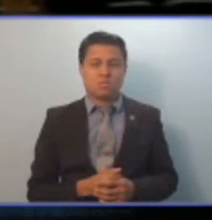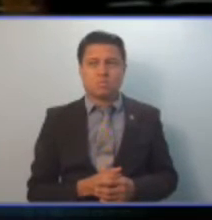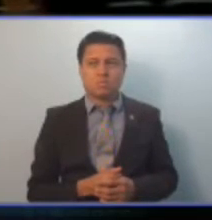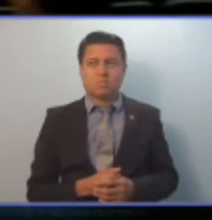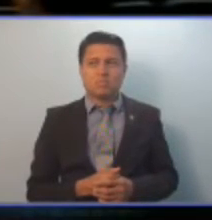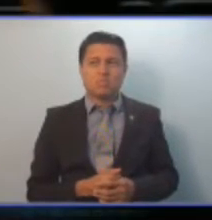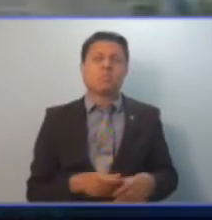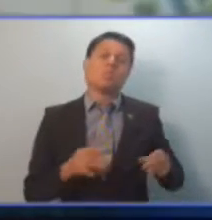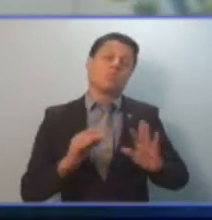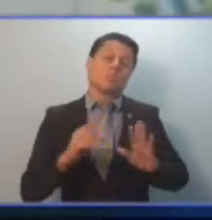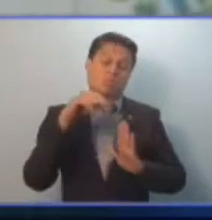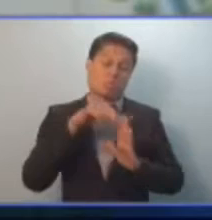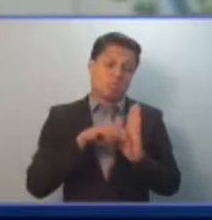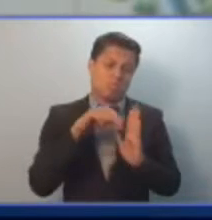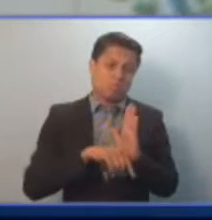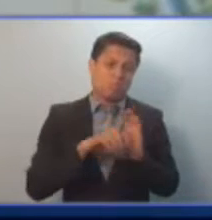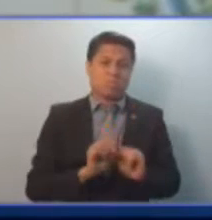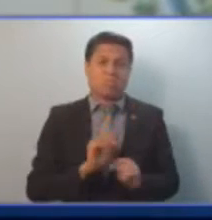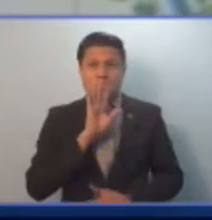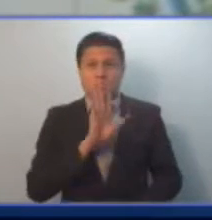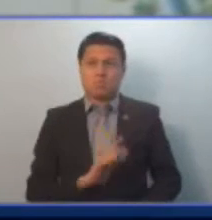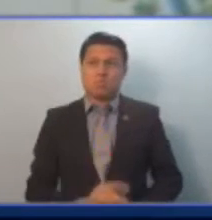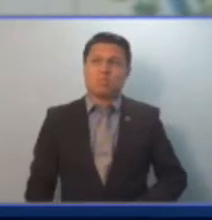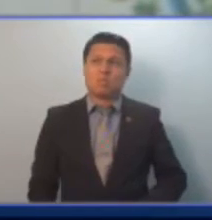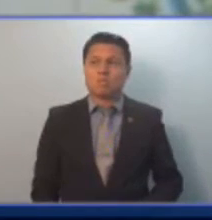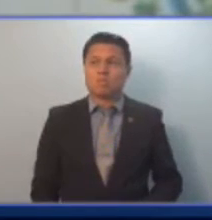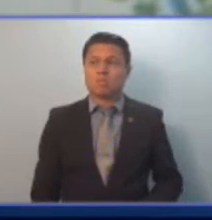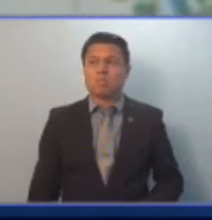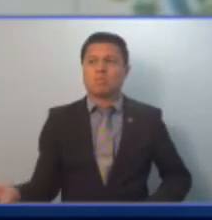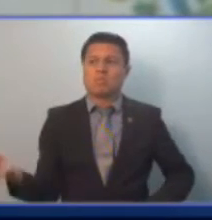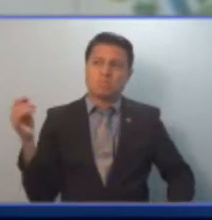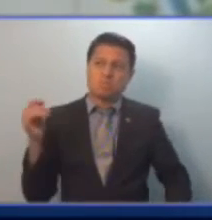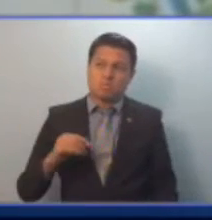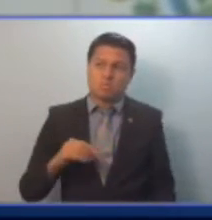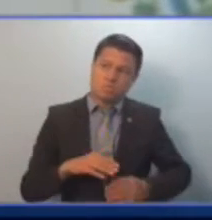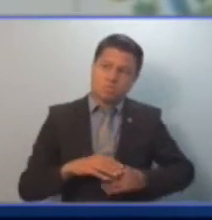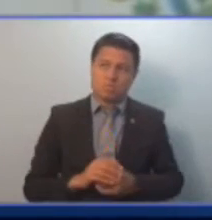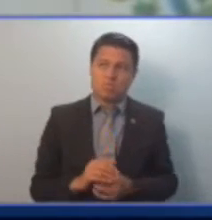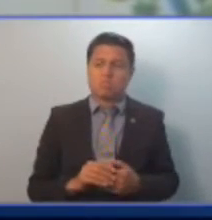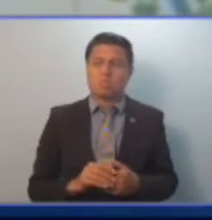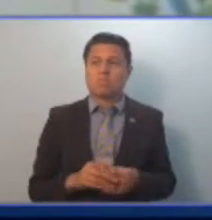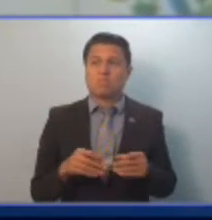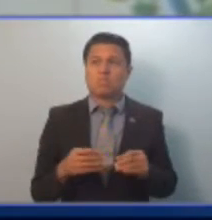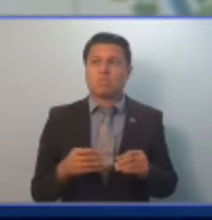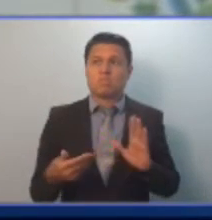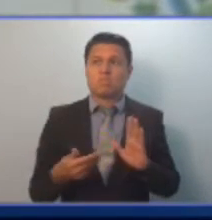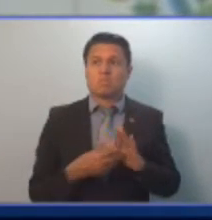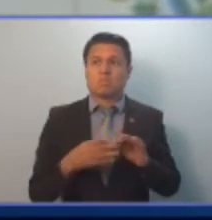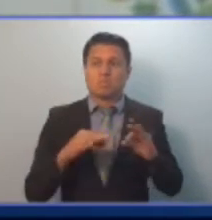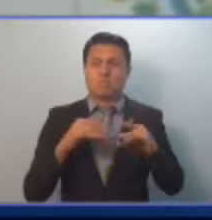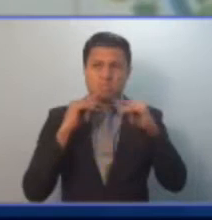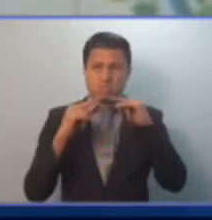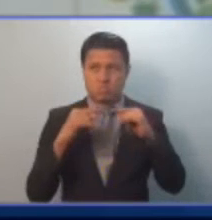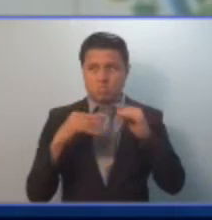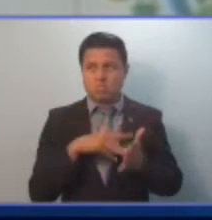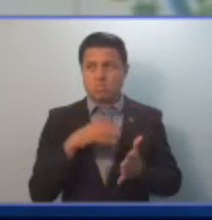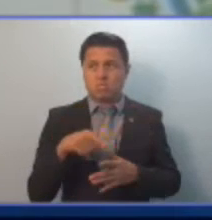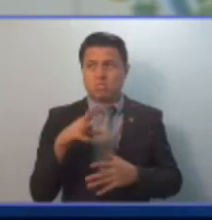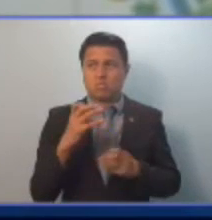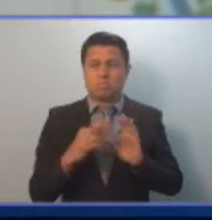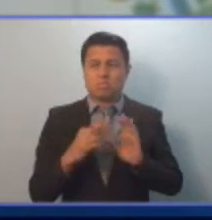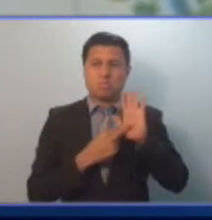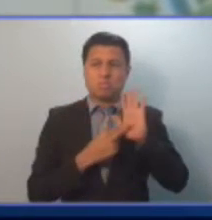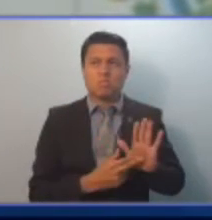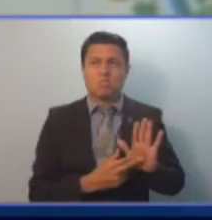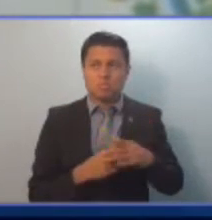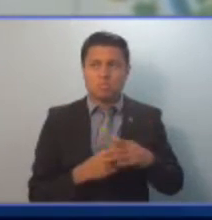En el fondo puedo decir que se recogen principios democráticos, que es lo que ustedes representan